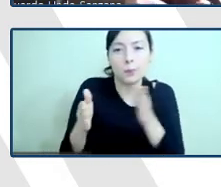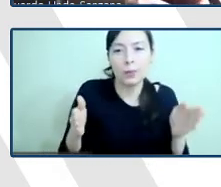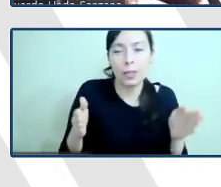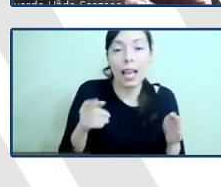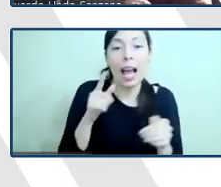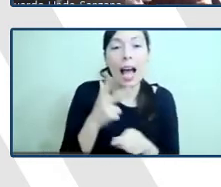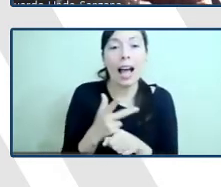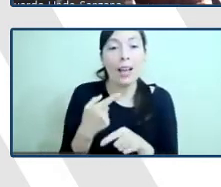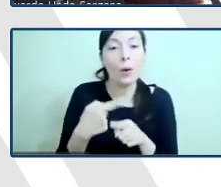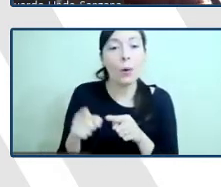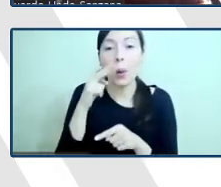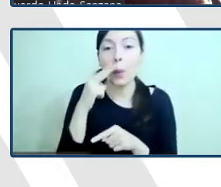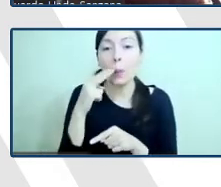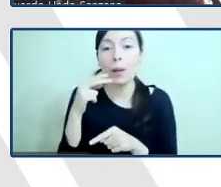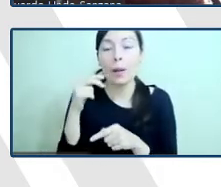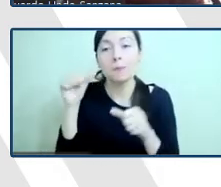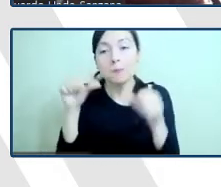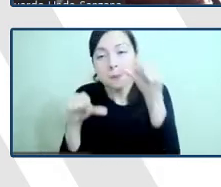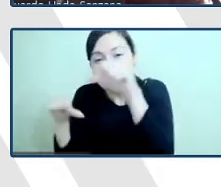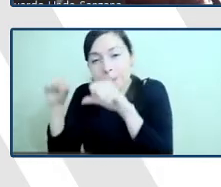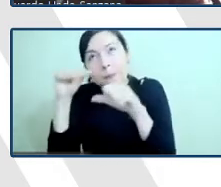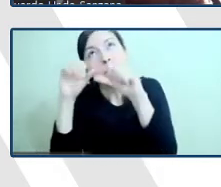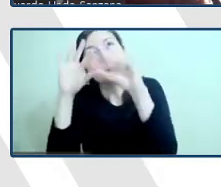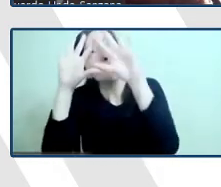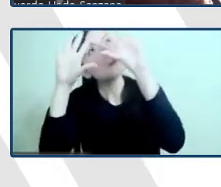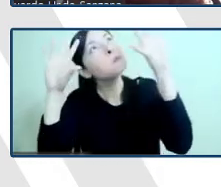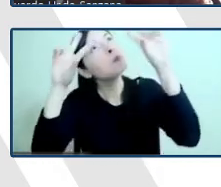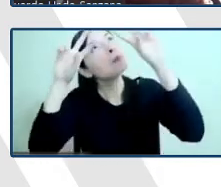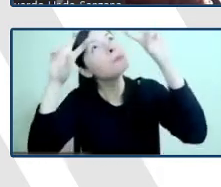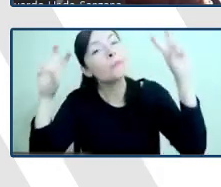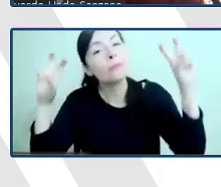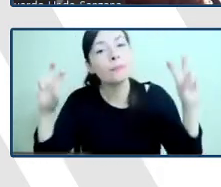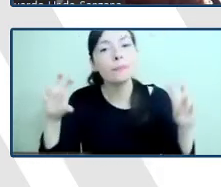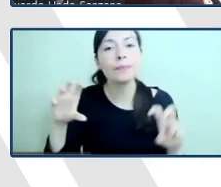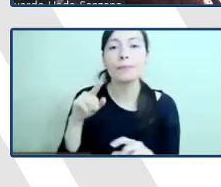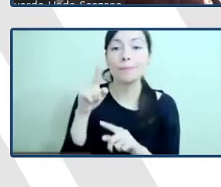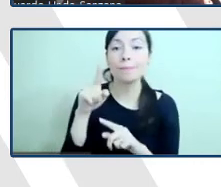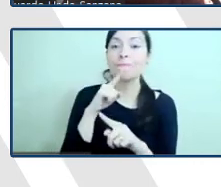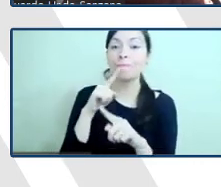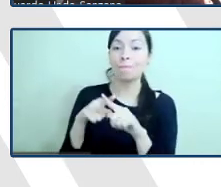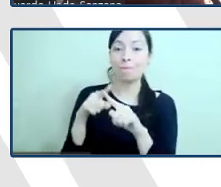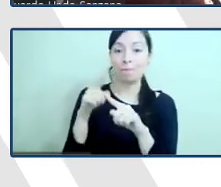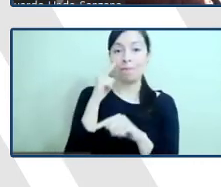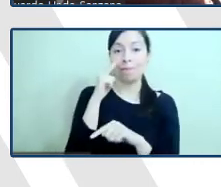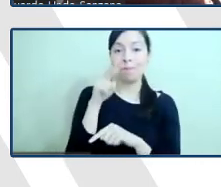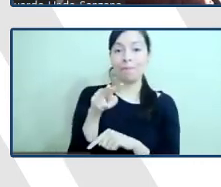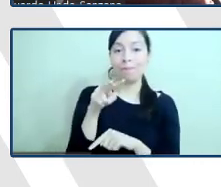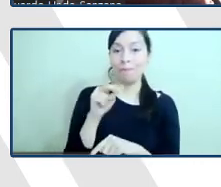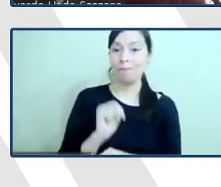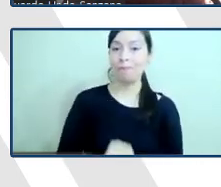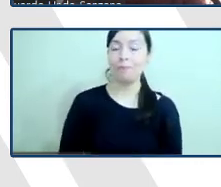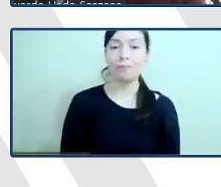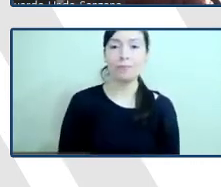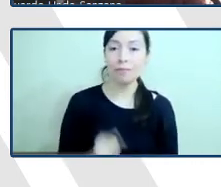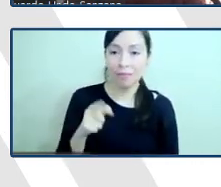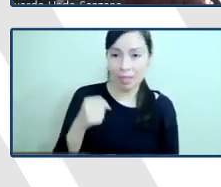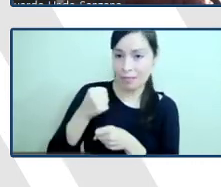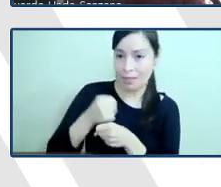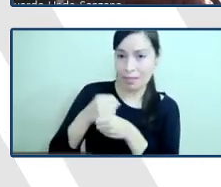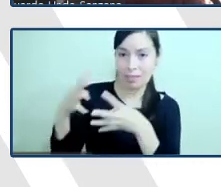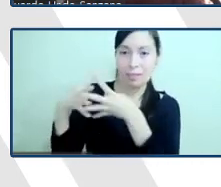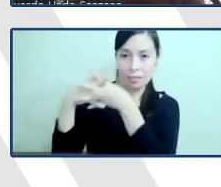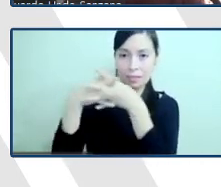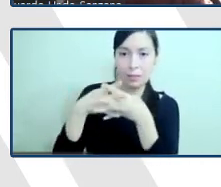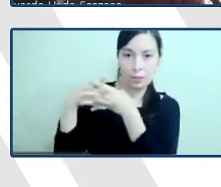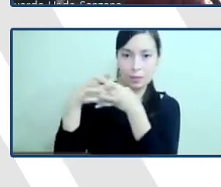astrónomo, que es Charles Greeley Abbott, que él trabajaba para la institución Smithsoniana en Estados Unidos, y